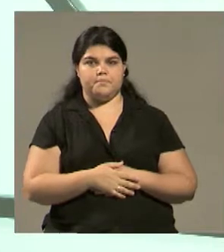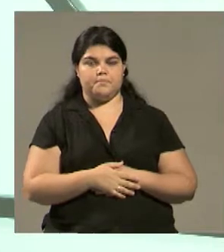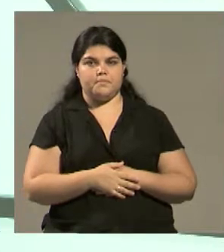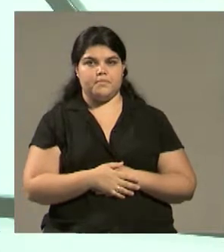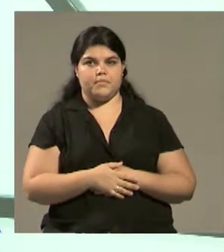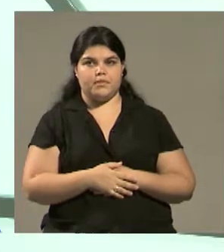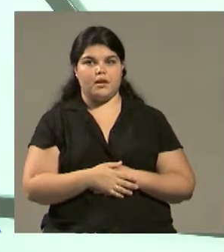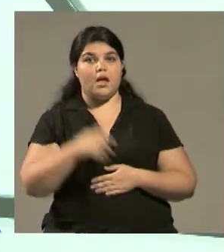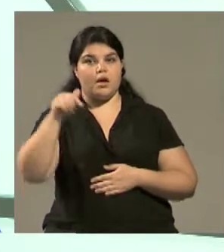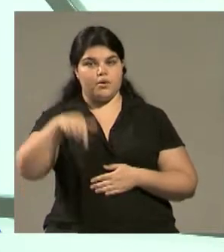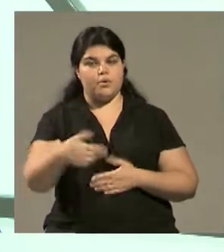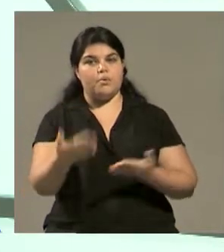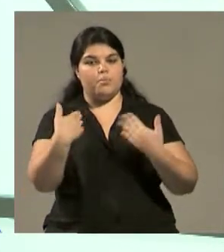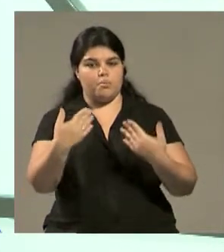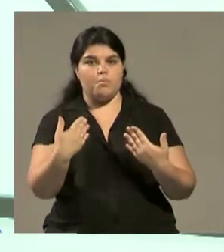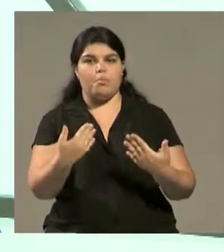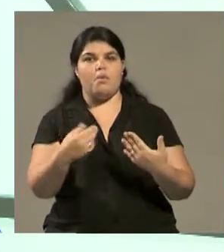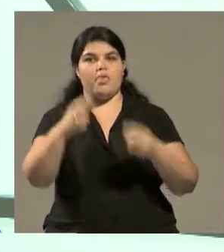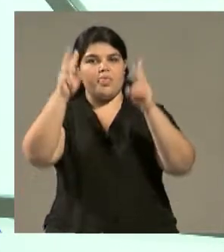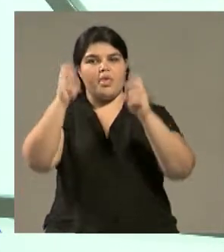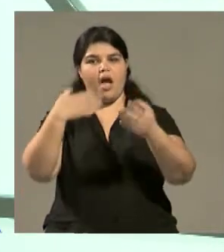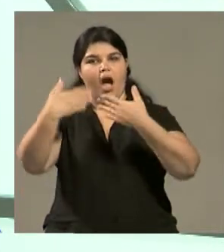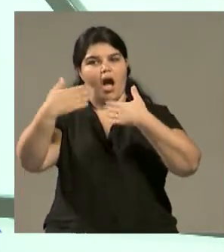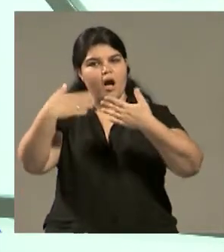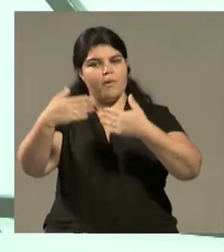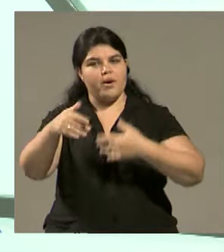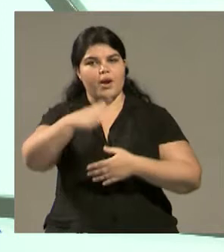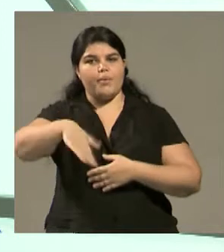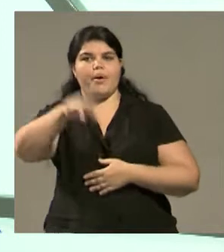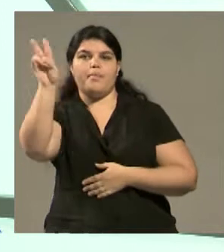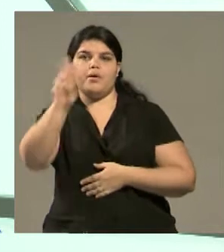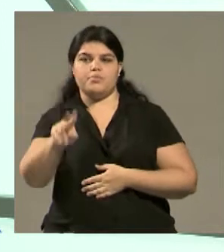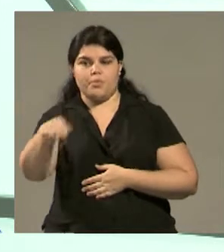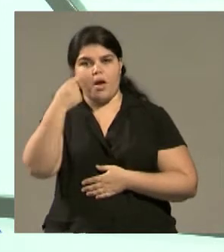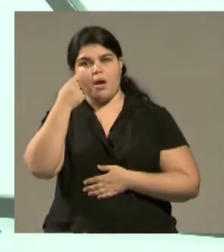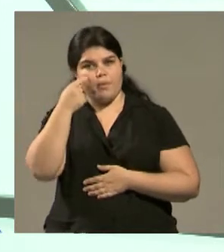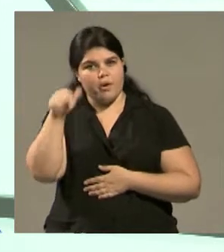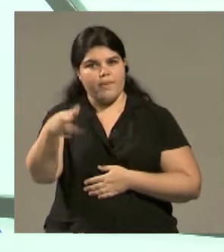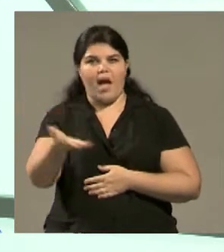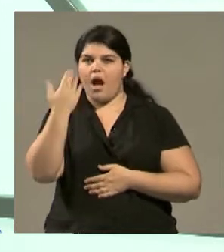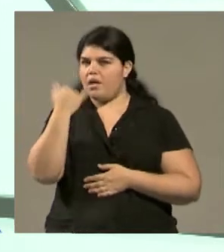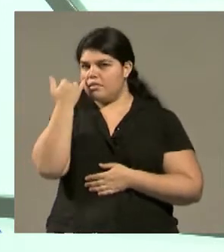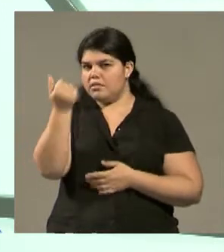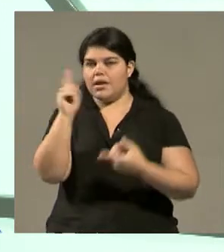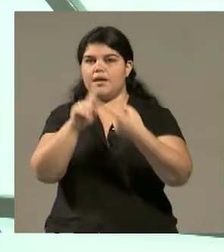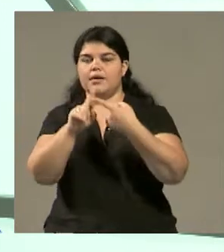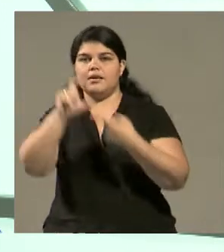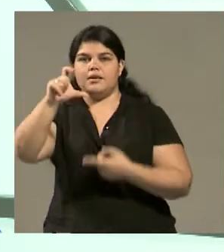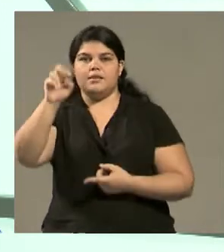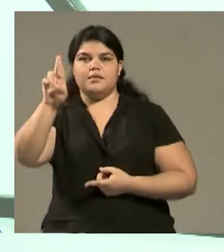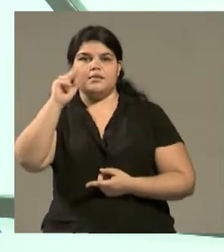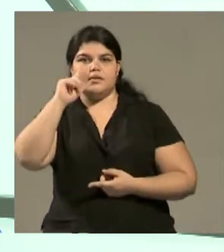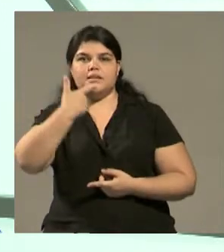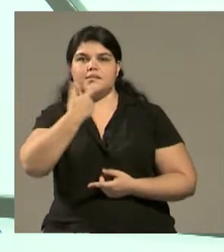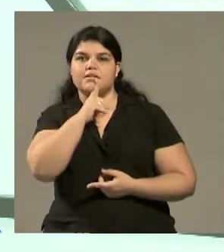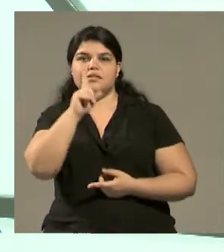Tenemos la oportunidad de tratar este tema con alguien que está justamente allí en Venezuela. Ya hemos estado en contacto con Cristian Rodríguez, periodista